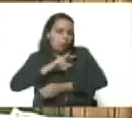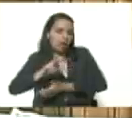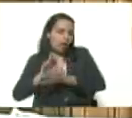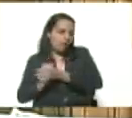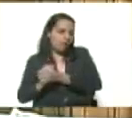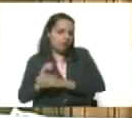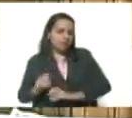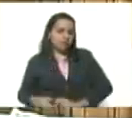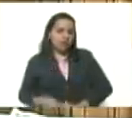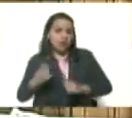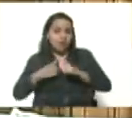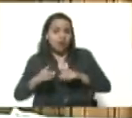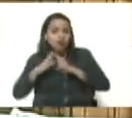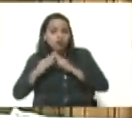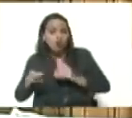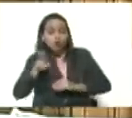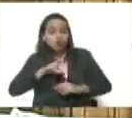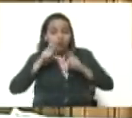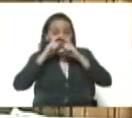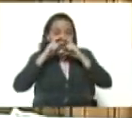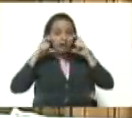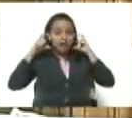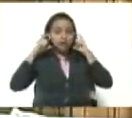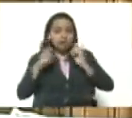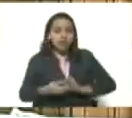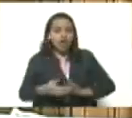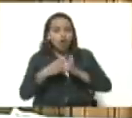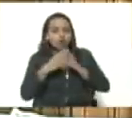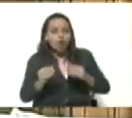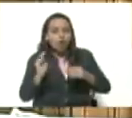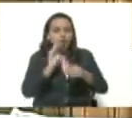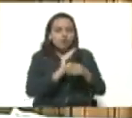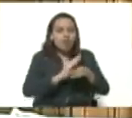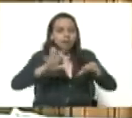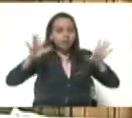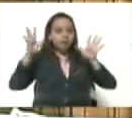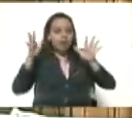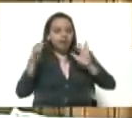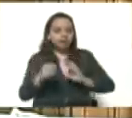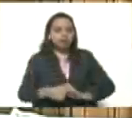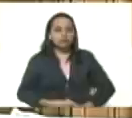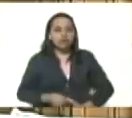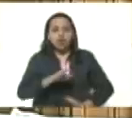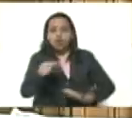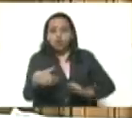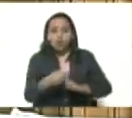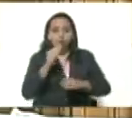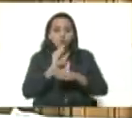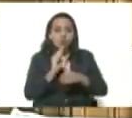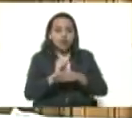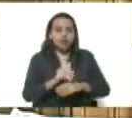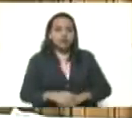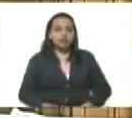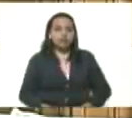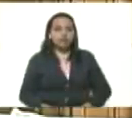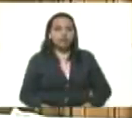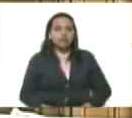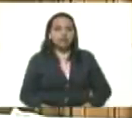Pero si todos usamos la mascarilla, si todos nos cuidamos las manos, si todos cuidamos